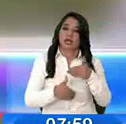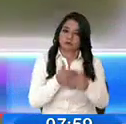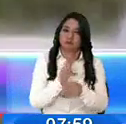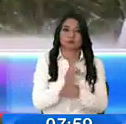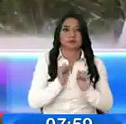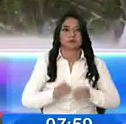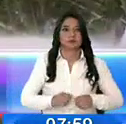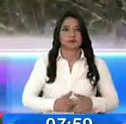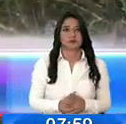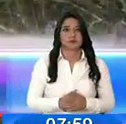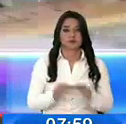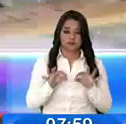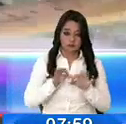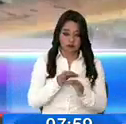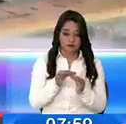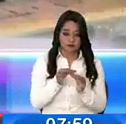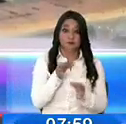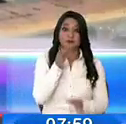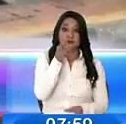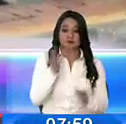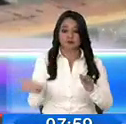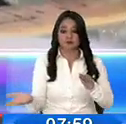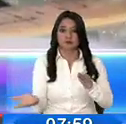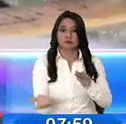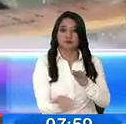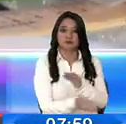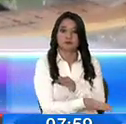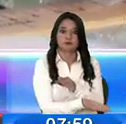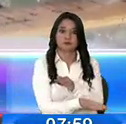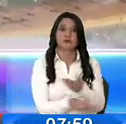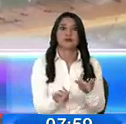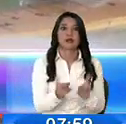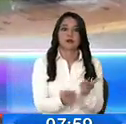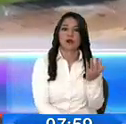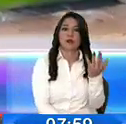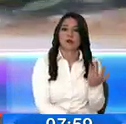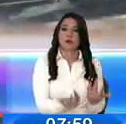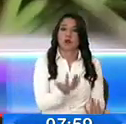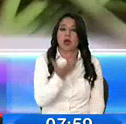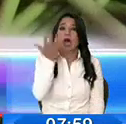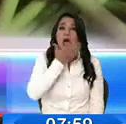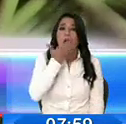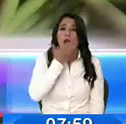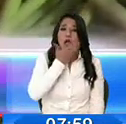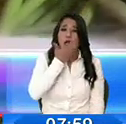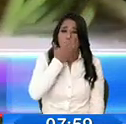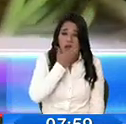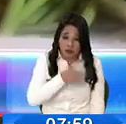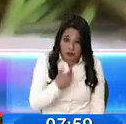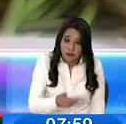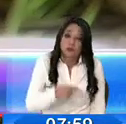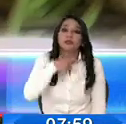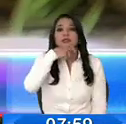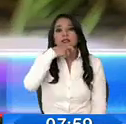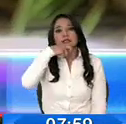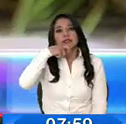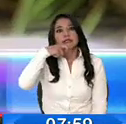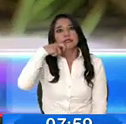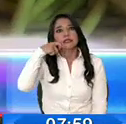uso para hacer los sorbetes cortamos y le hacemos el proceso de hervido después del hervido viene al secado que tiene la